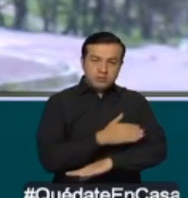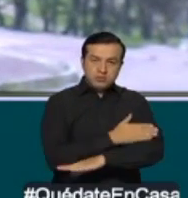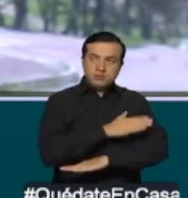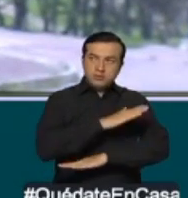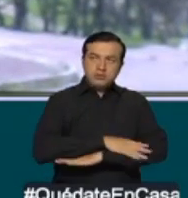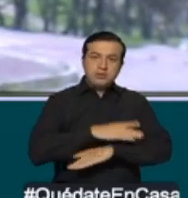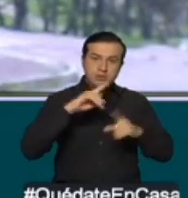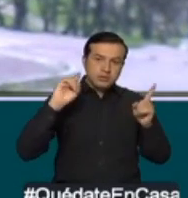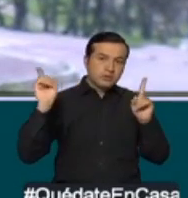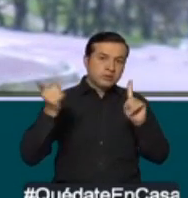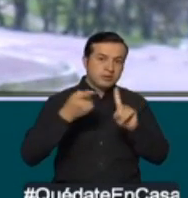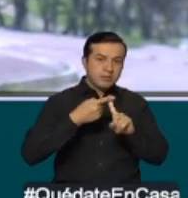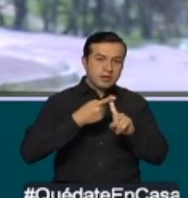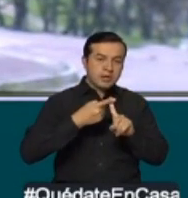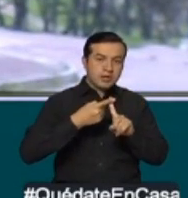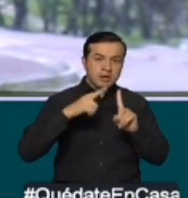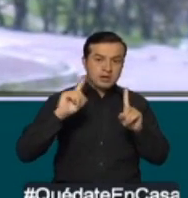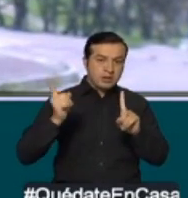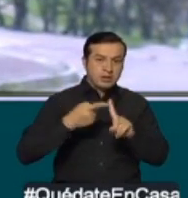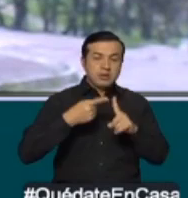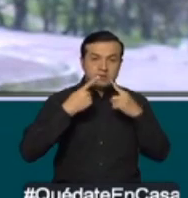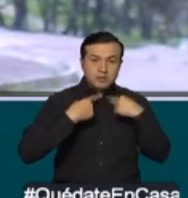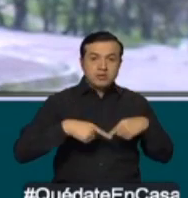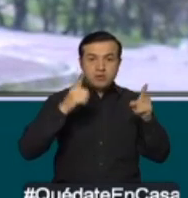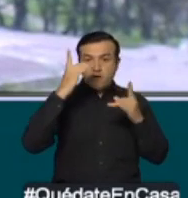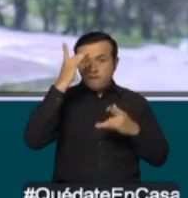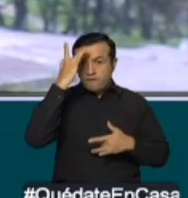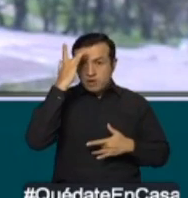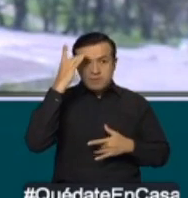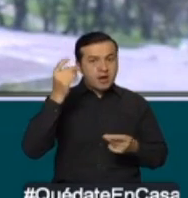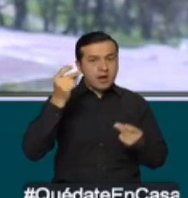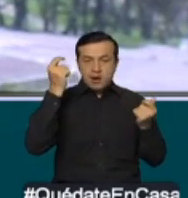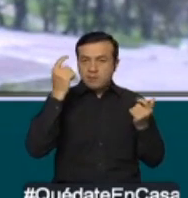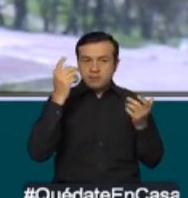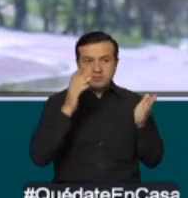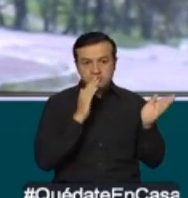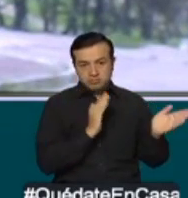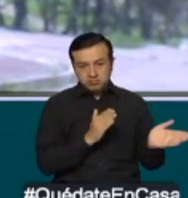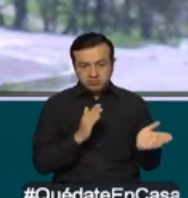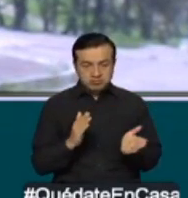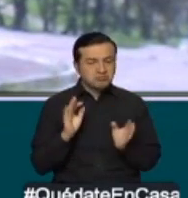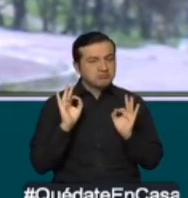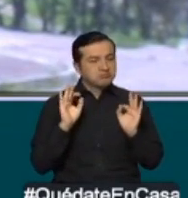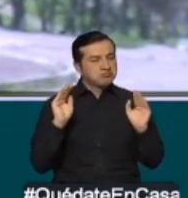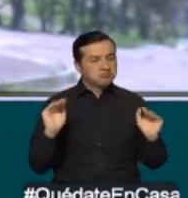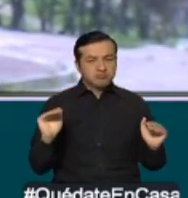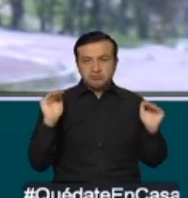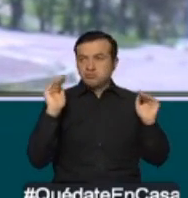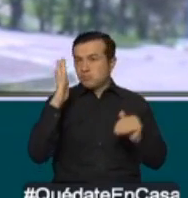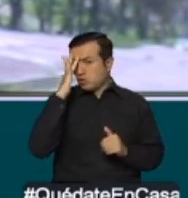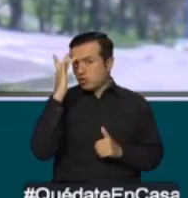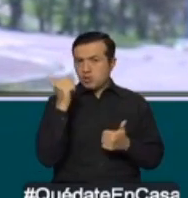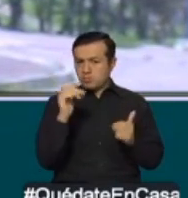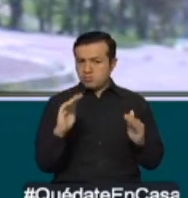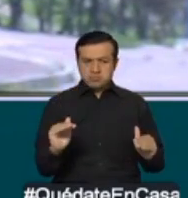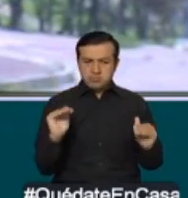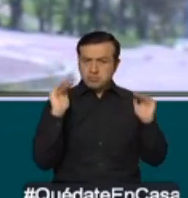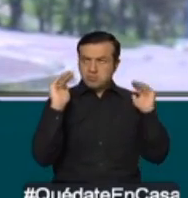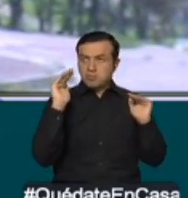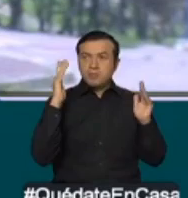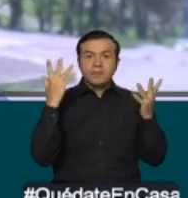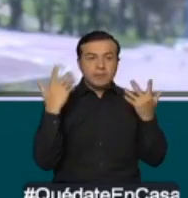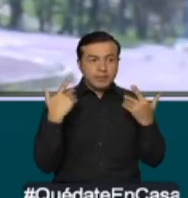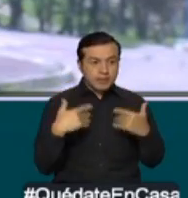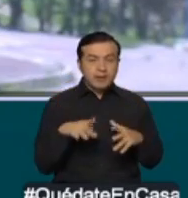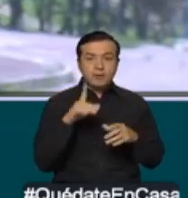primero que nos detectamos el caso de coronavirus de una manera extraordinaria porque de una manera extraordinaria porque hemos